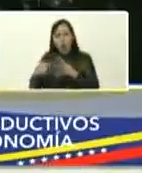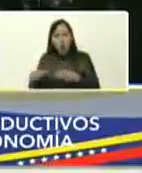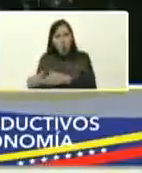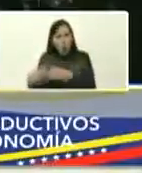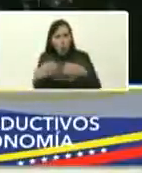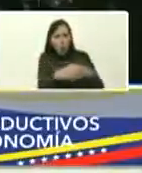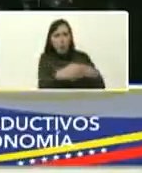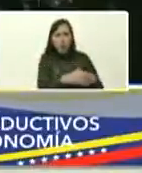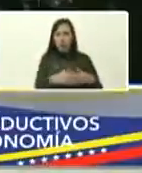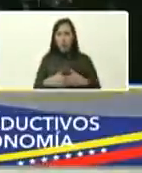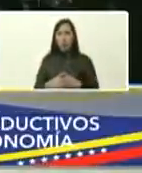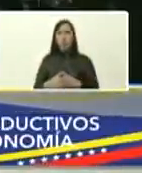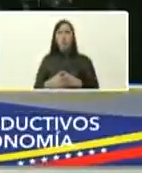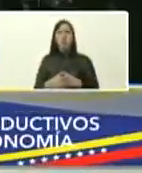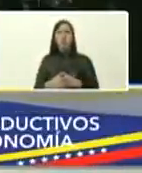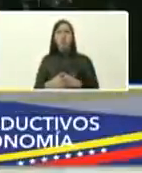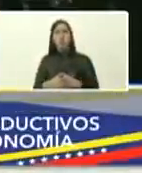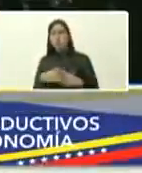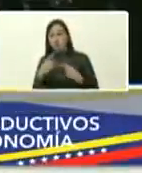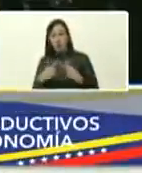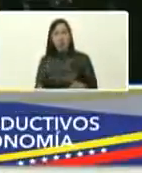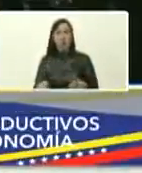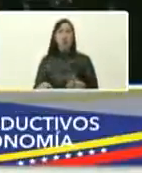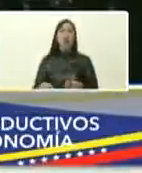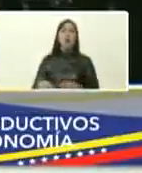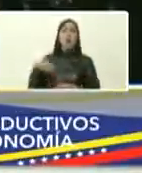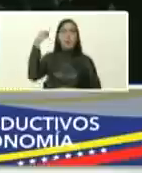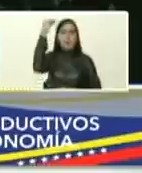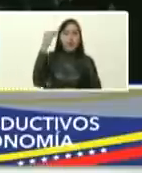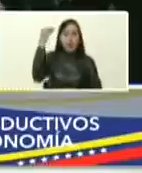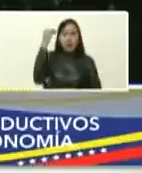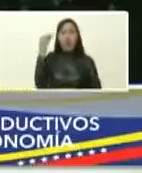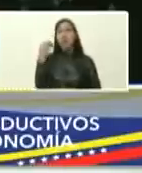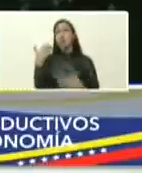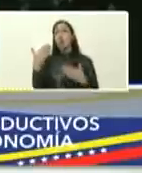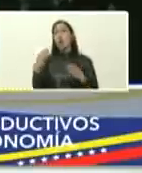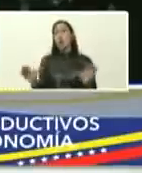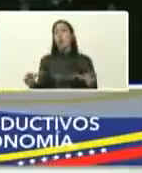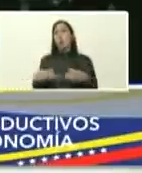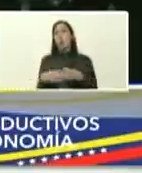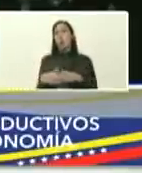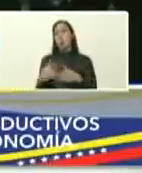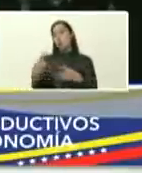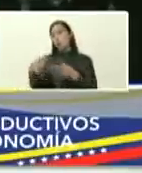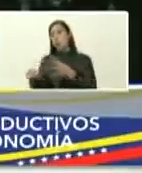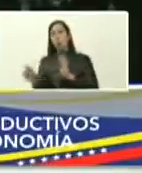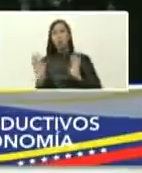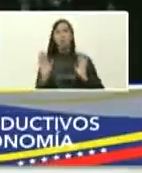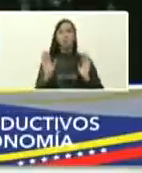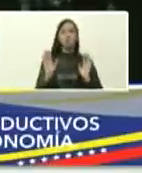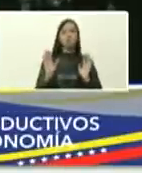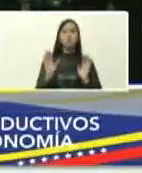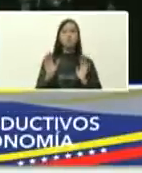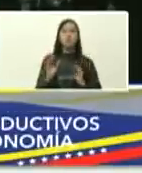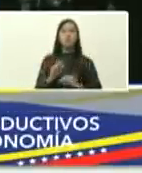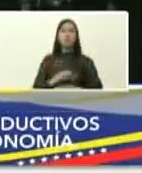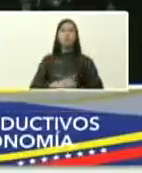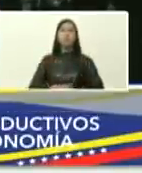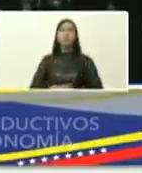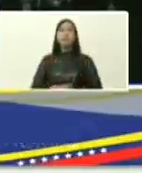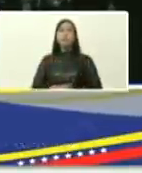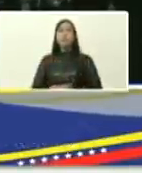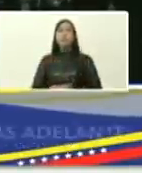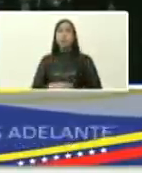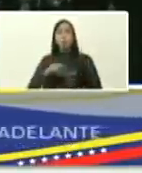de 4 estupideces teóricas que formulan un grupacho por ahí, un grupacho. La